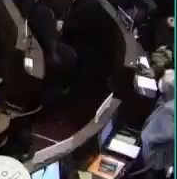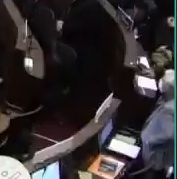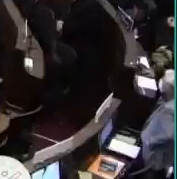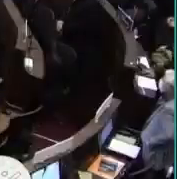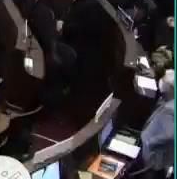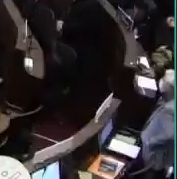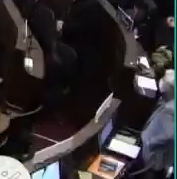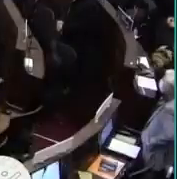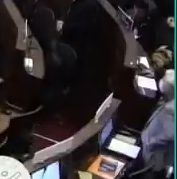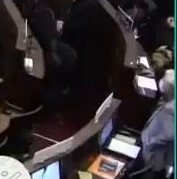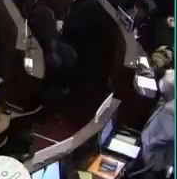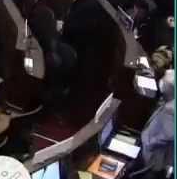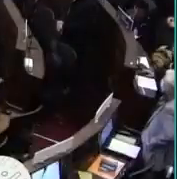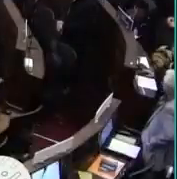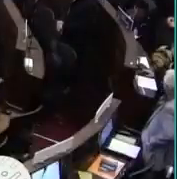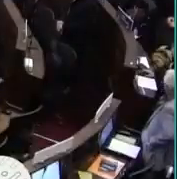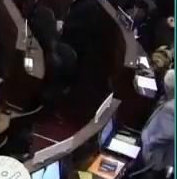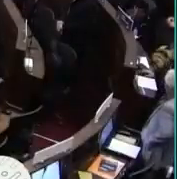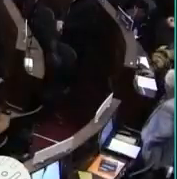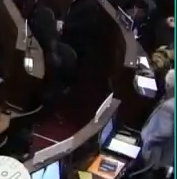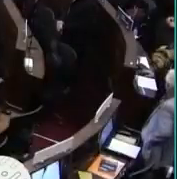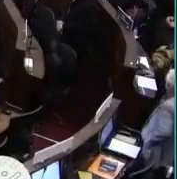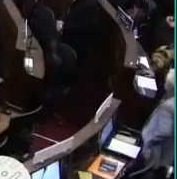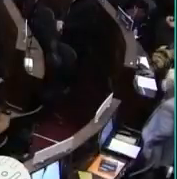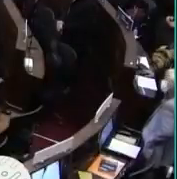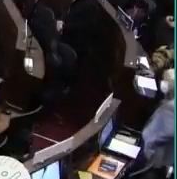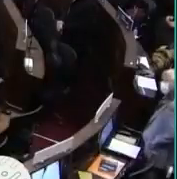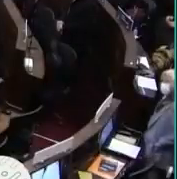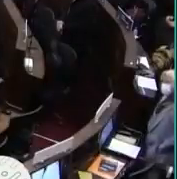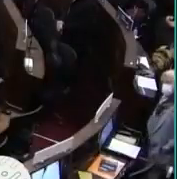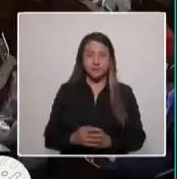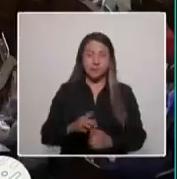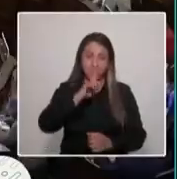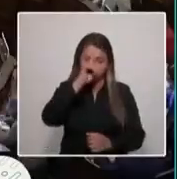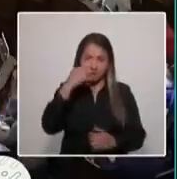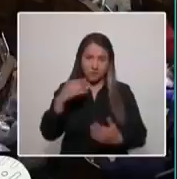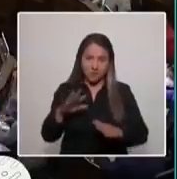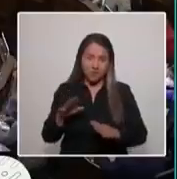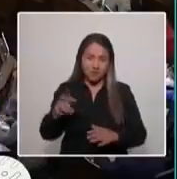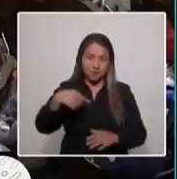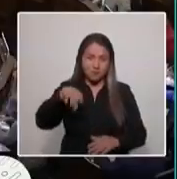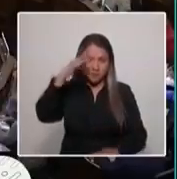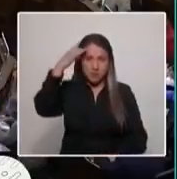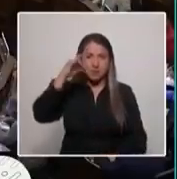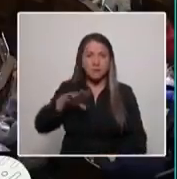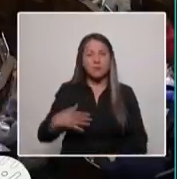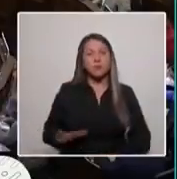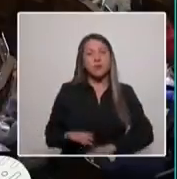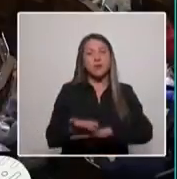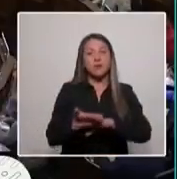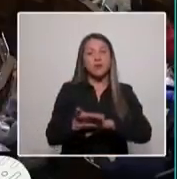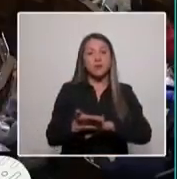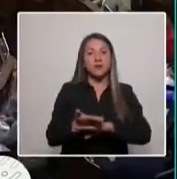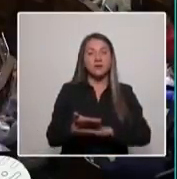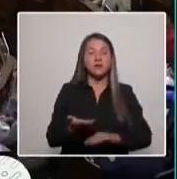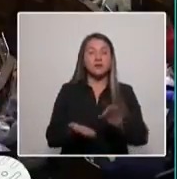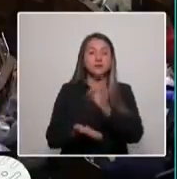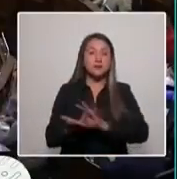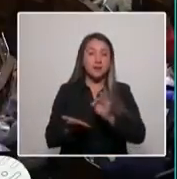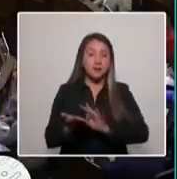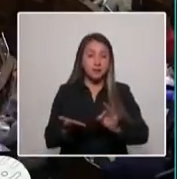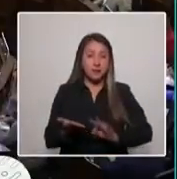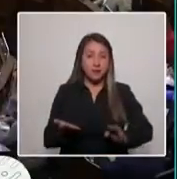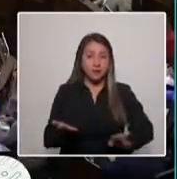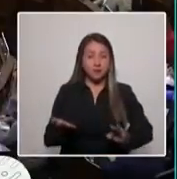Partido Comunista. Y está este planteamiento que hace Daniel Jadue respecto a esta eventual libertad